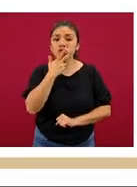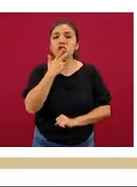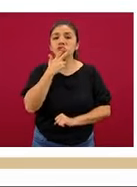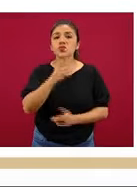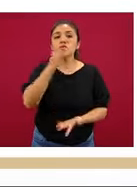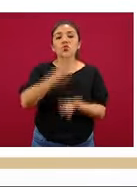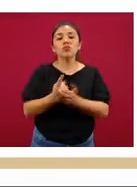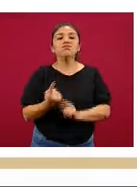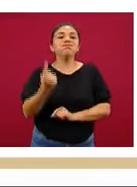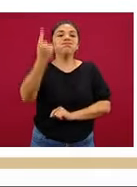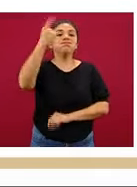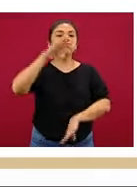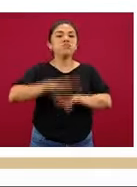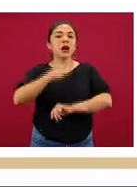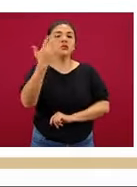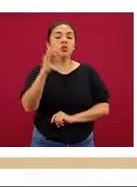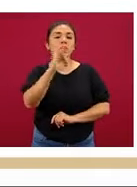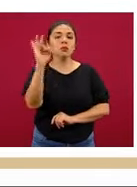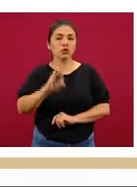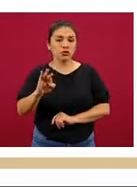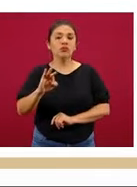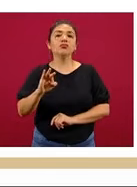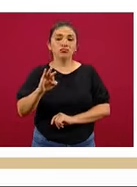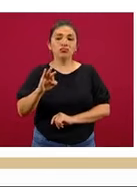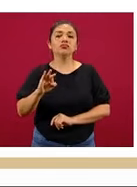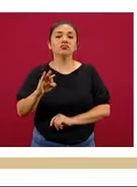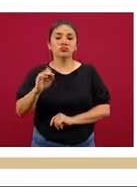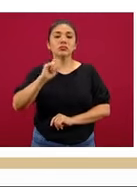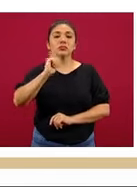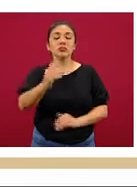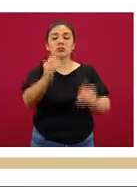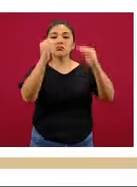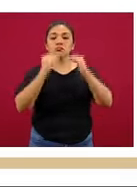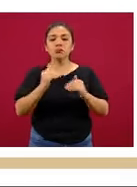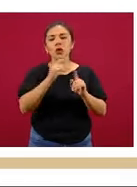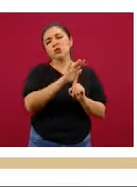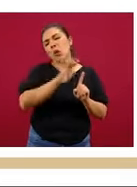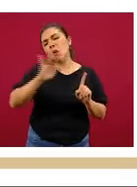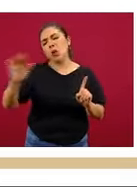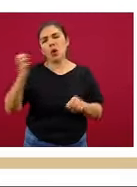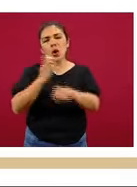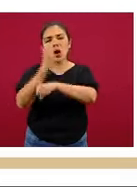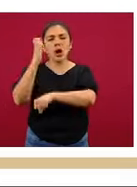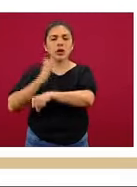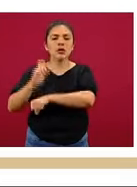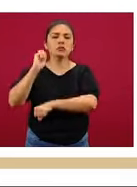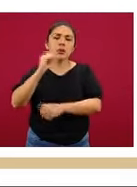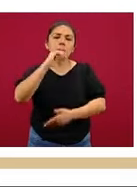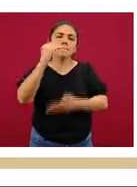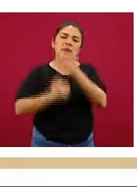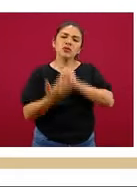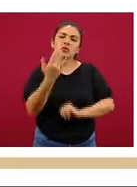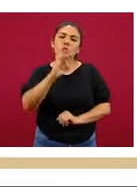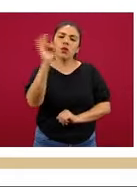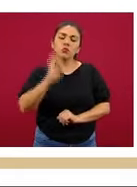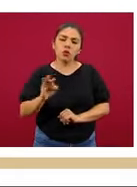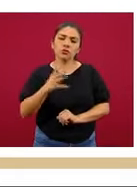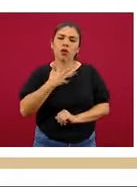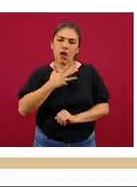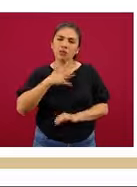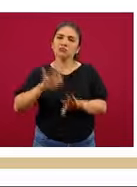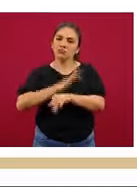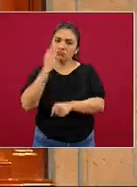que supera el 50%, inclusive el 60%. Después de él, todas las entidades estarían con menos del 50%, es decir,